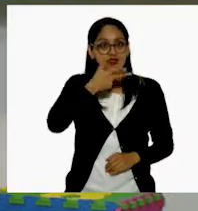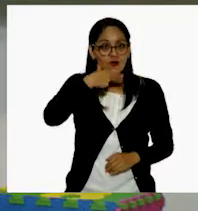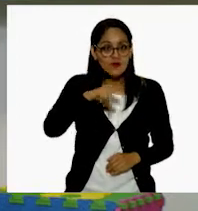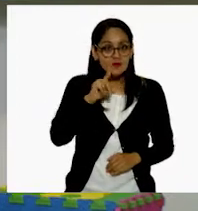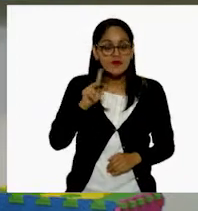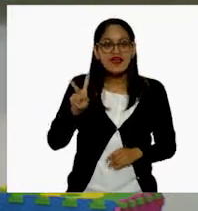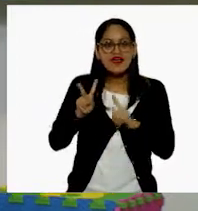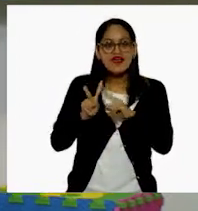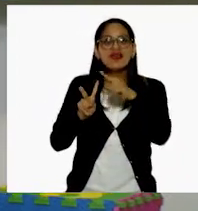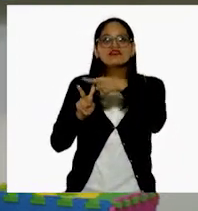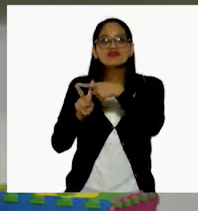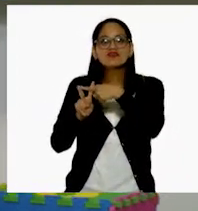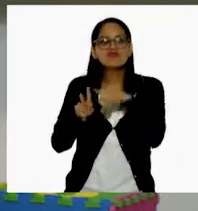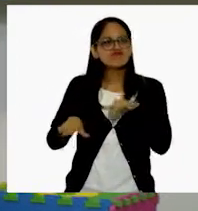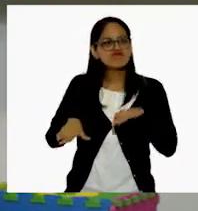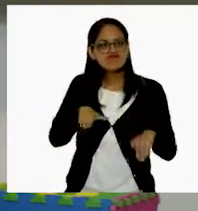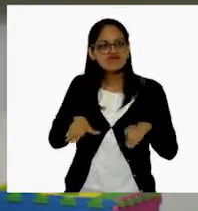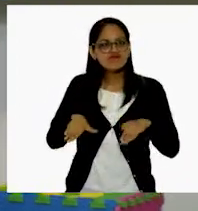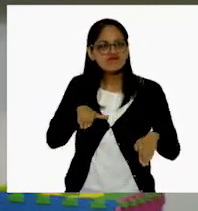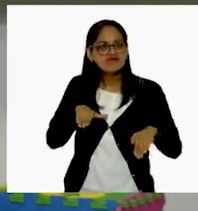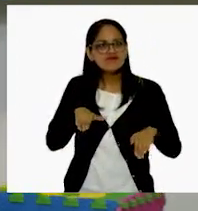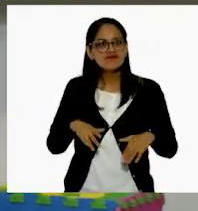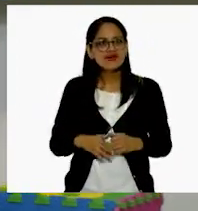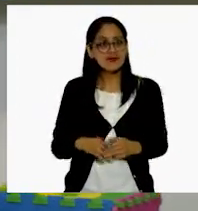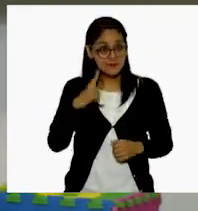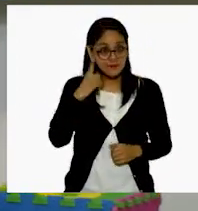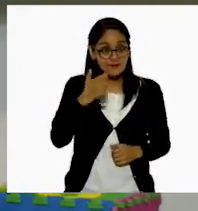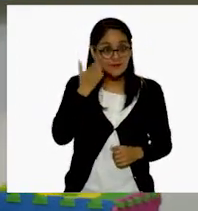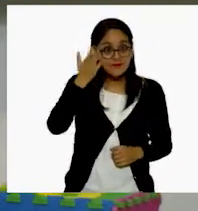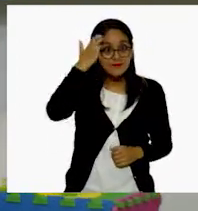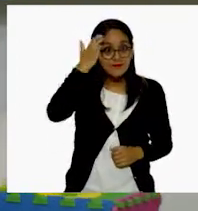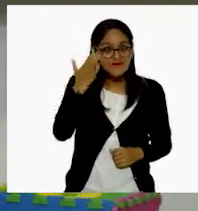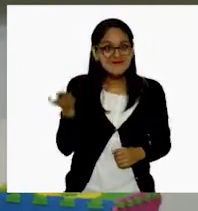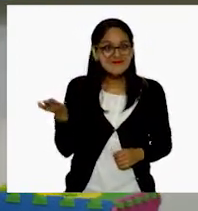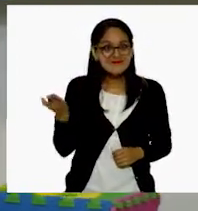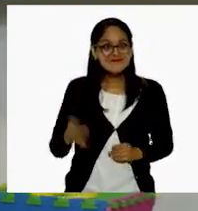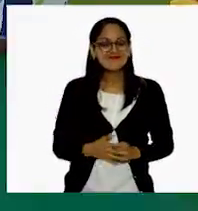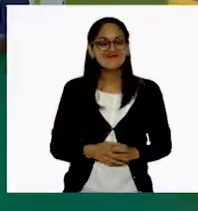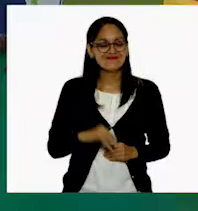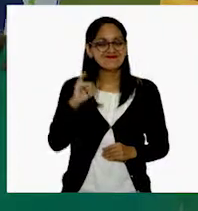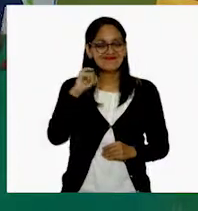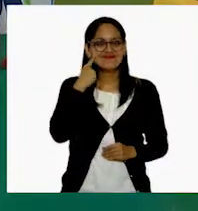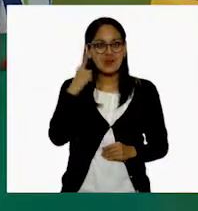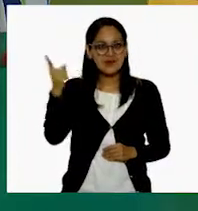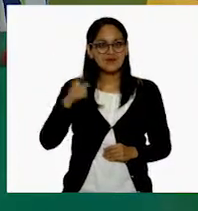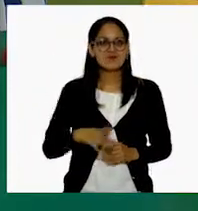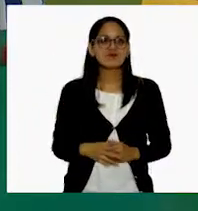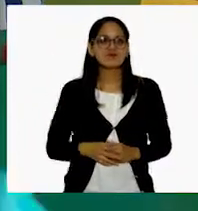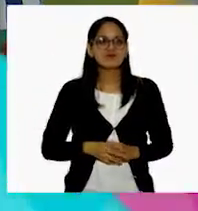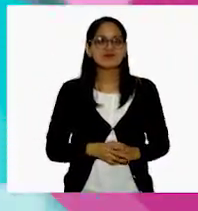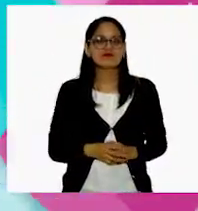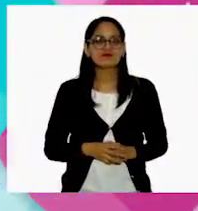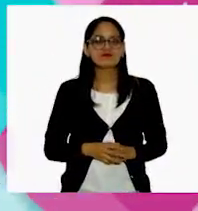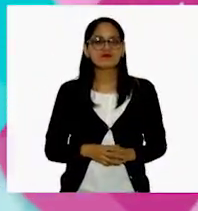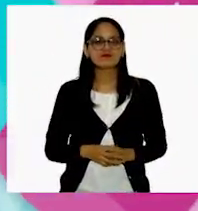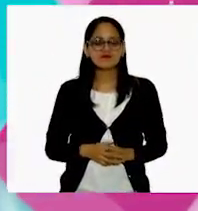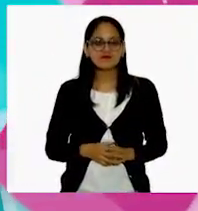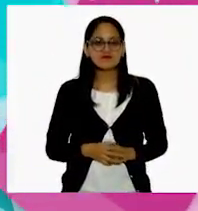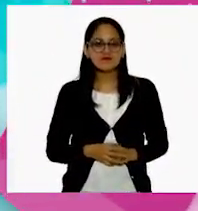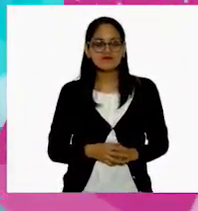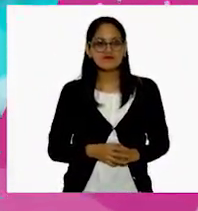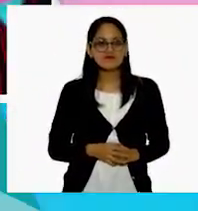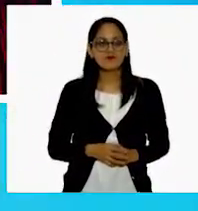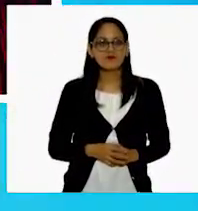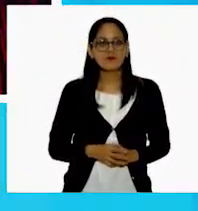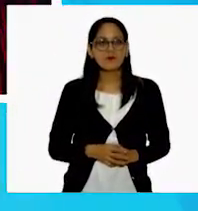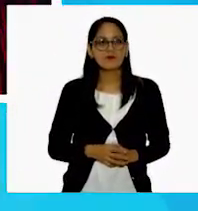indicados para hacerlo a ese ritmo. ¿Quieren conocerlos? ¡Sí, claro! ¡Ay, pues vamos a verlos! ¡Vamos!